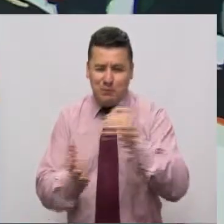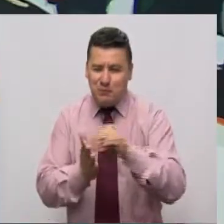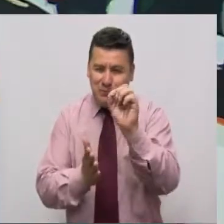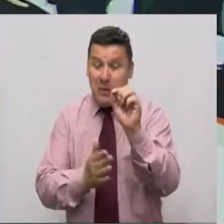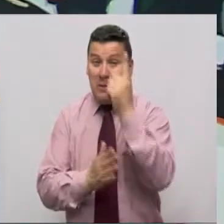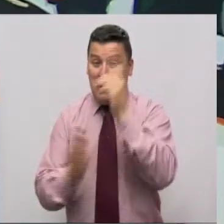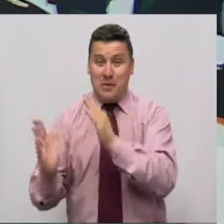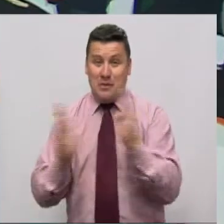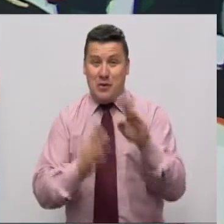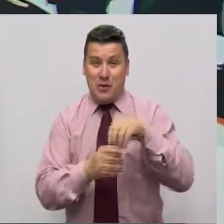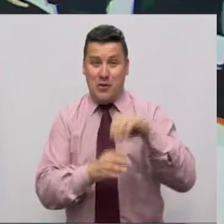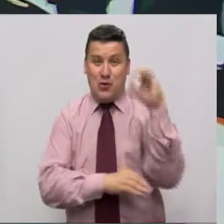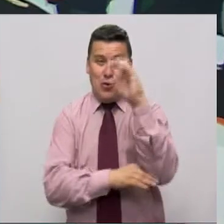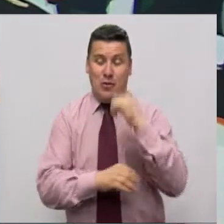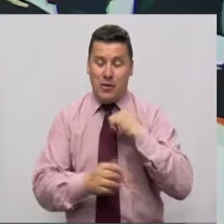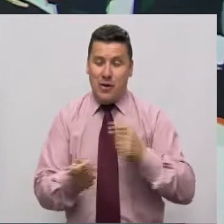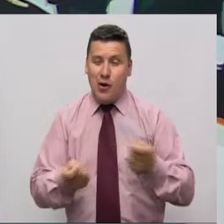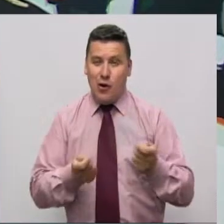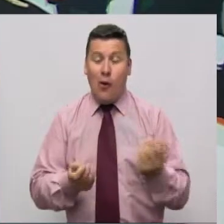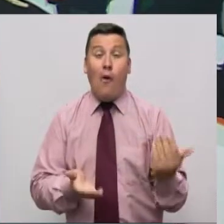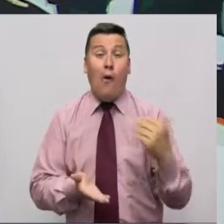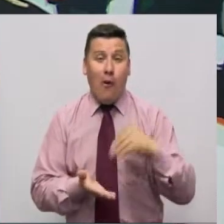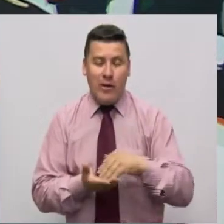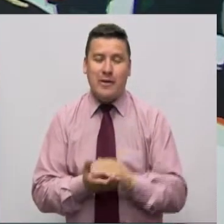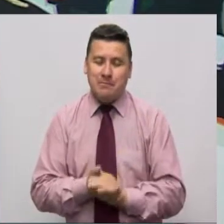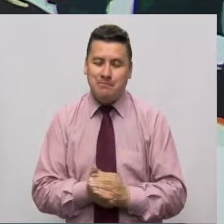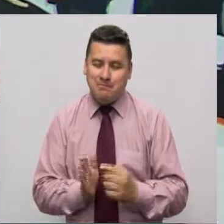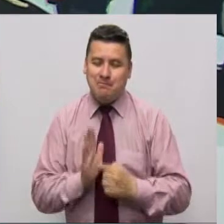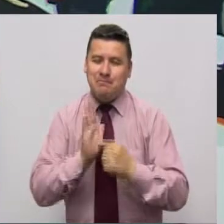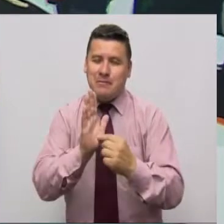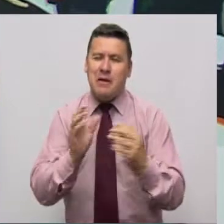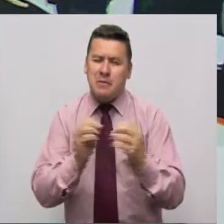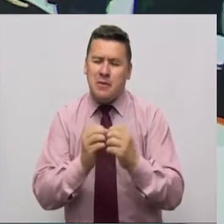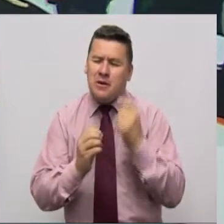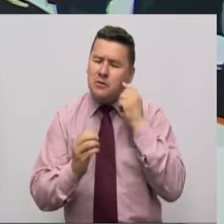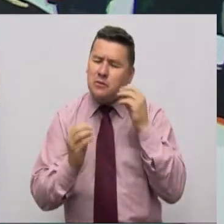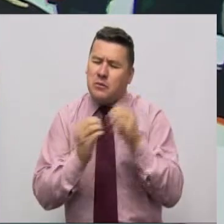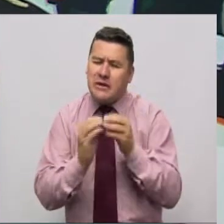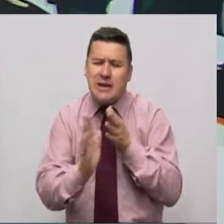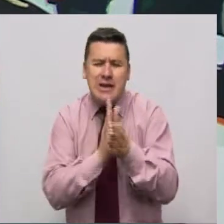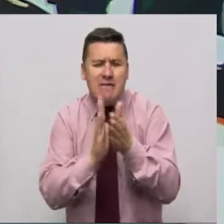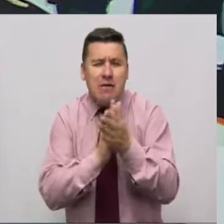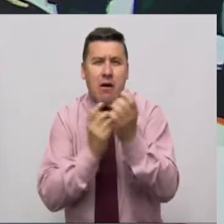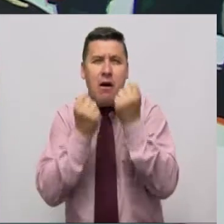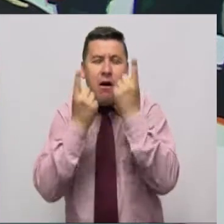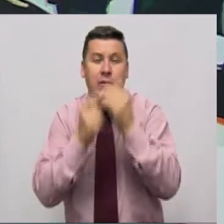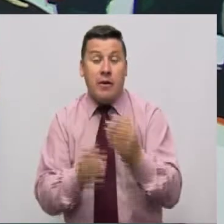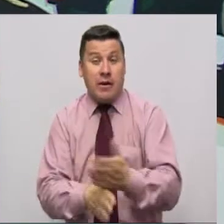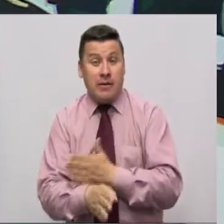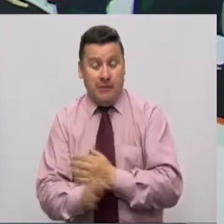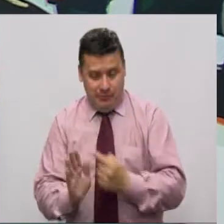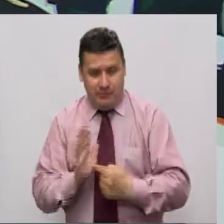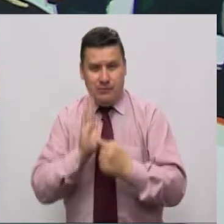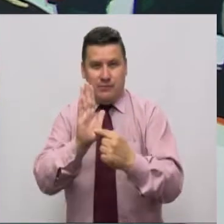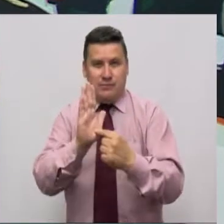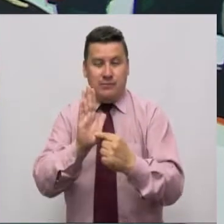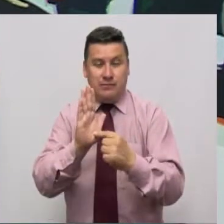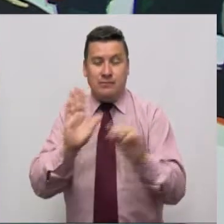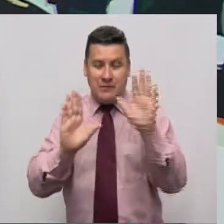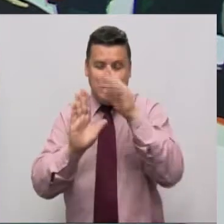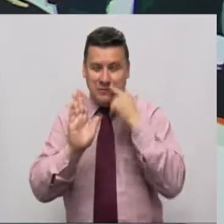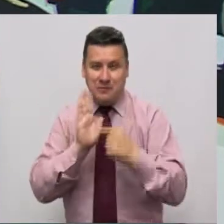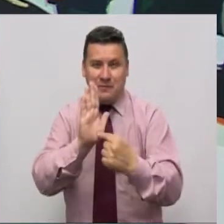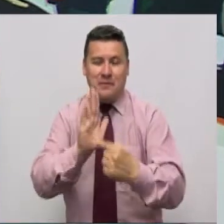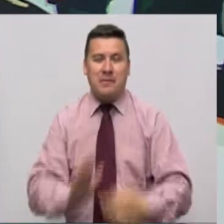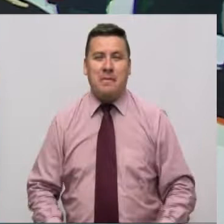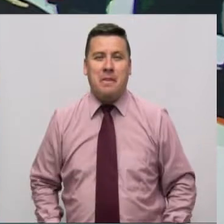Hacemos una pausa. Nuestra primera pausa en Colombia tiene control, pero cuando regresemos les ofreceremos mucha más información. Antes los dejamos